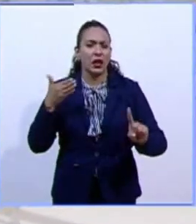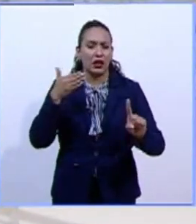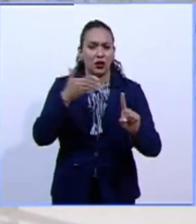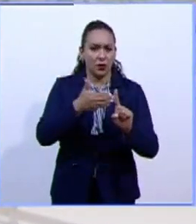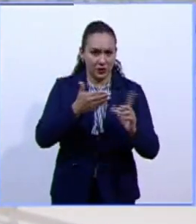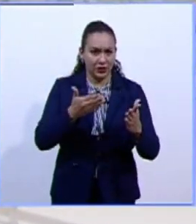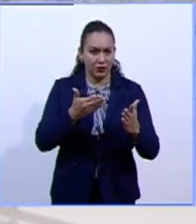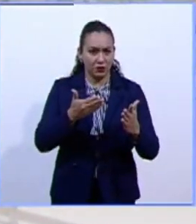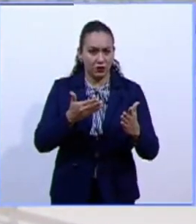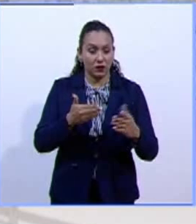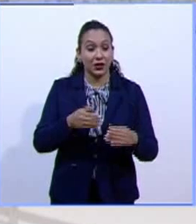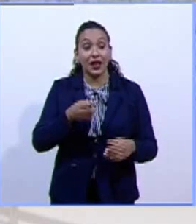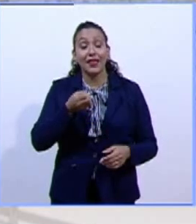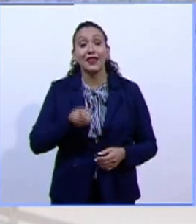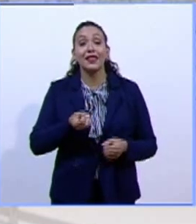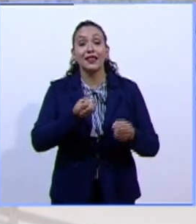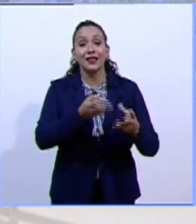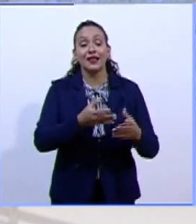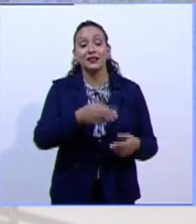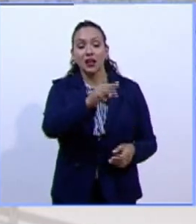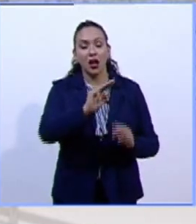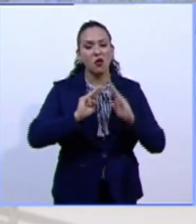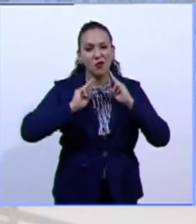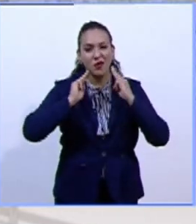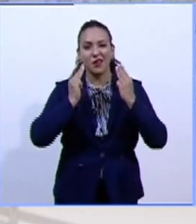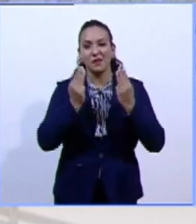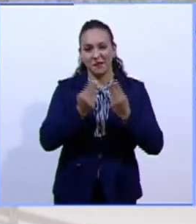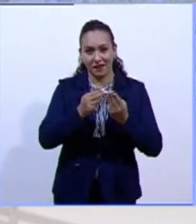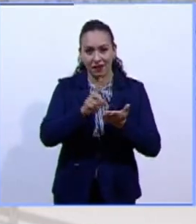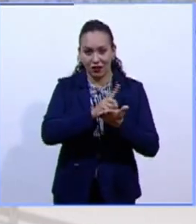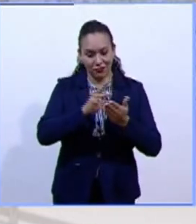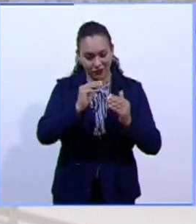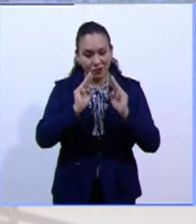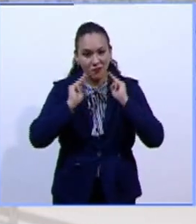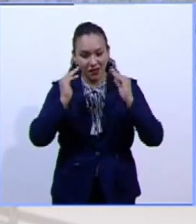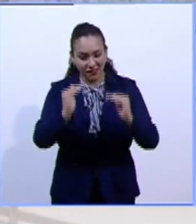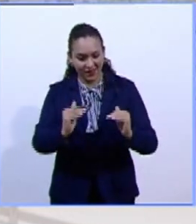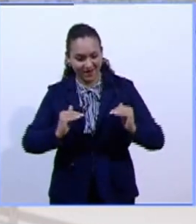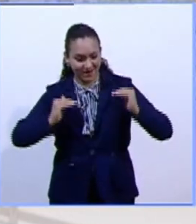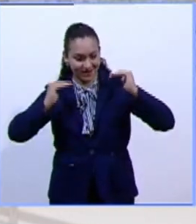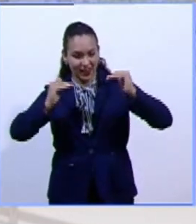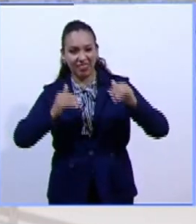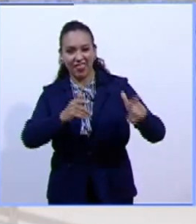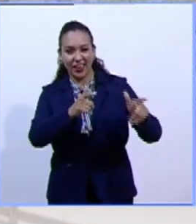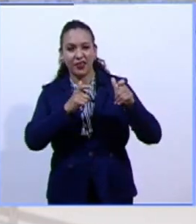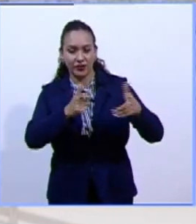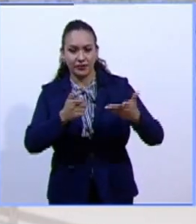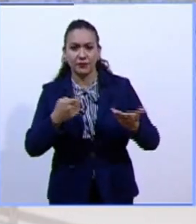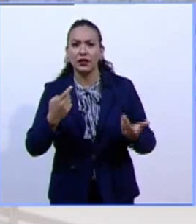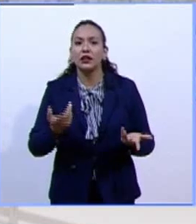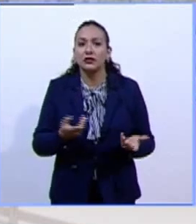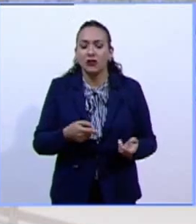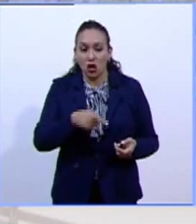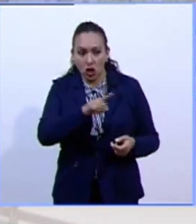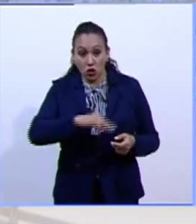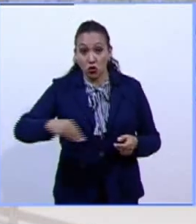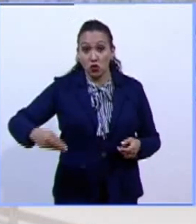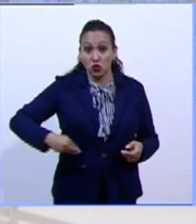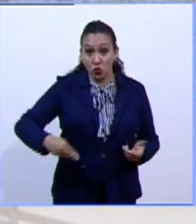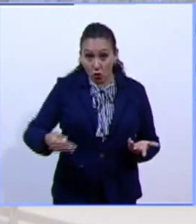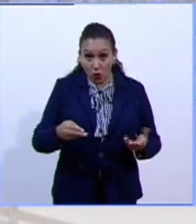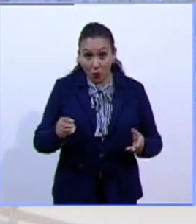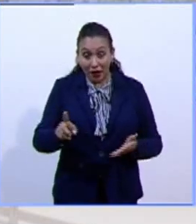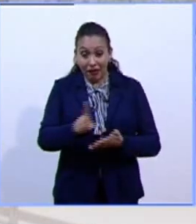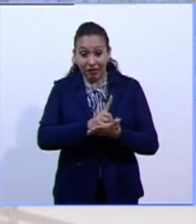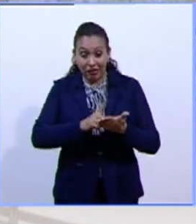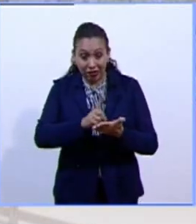a los cárteles de la droga como organizaciones terroristas debería ser frenar las muertes por el consumo de estas sustancias,